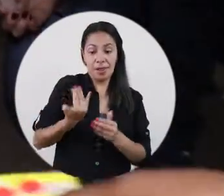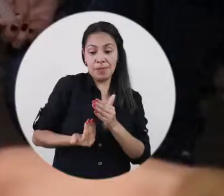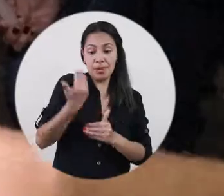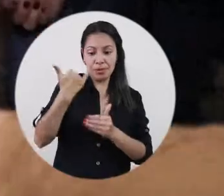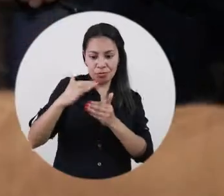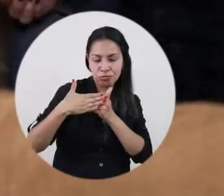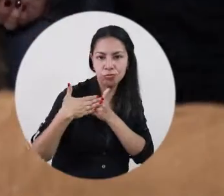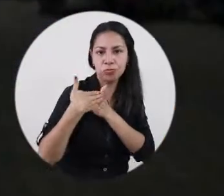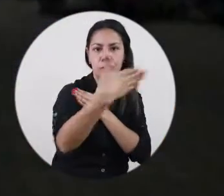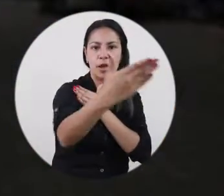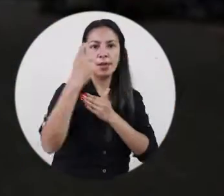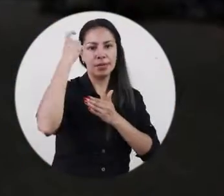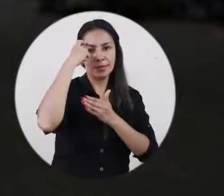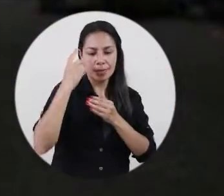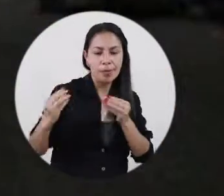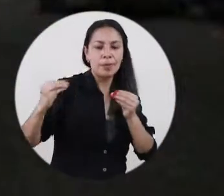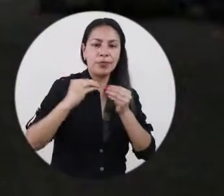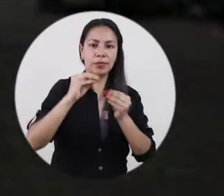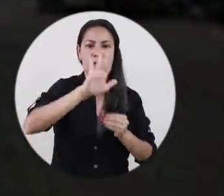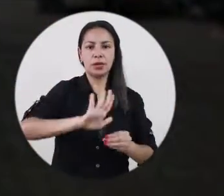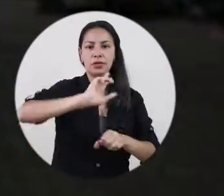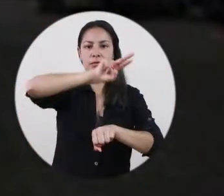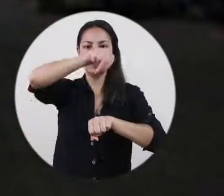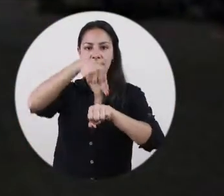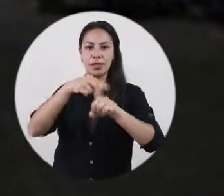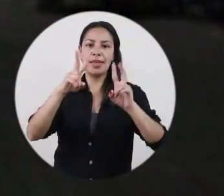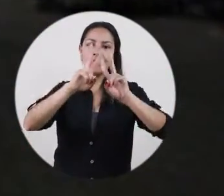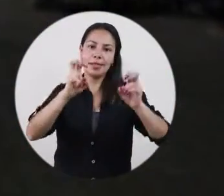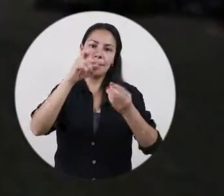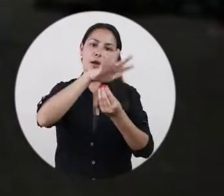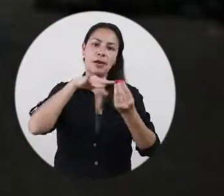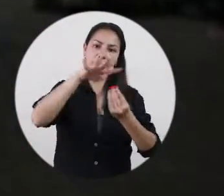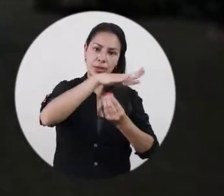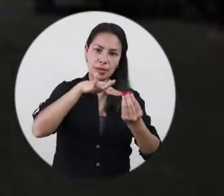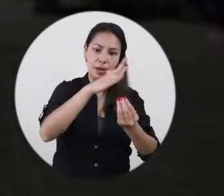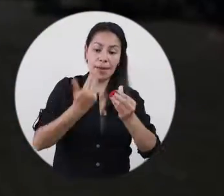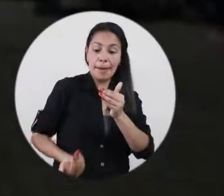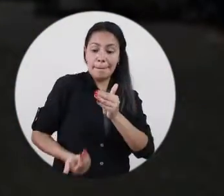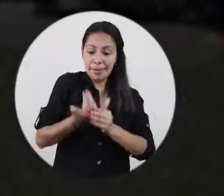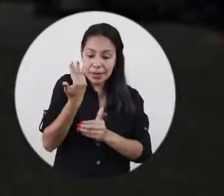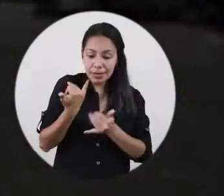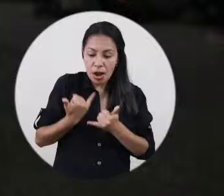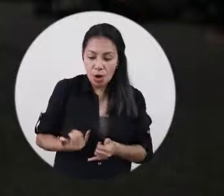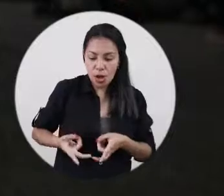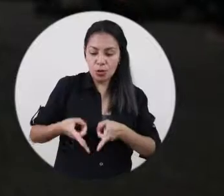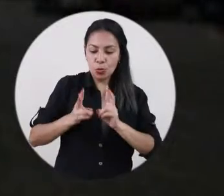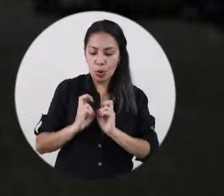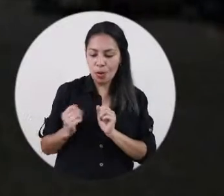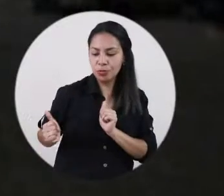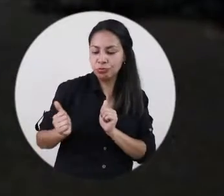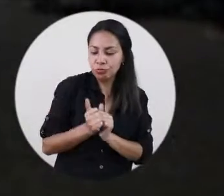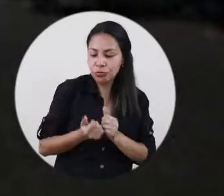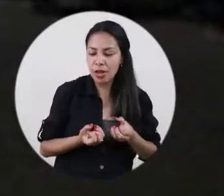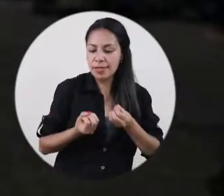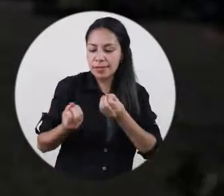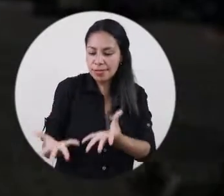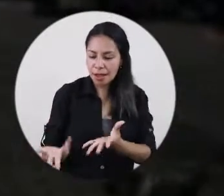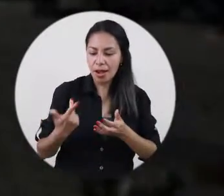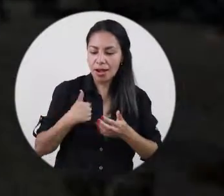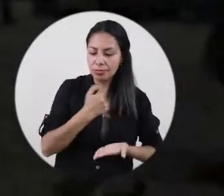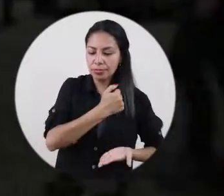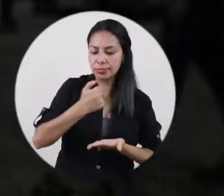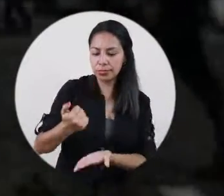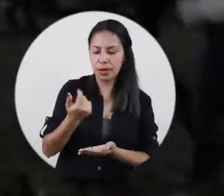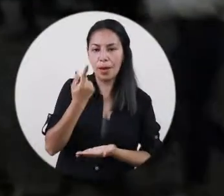se piense más desde el departamento de nariño en el tema mientras hemos dejado sembradas las bases hemos acompañado hemos aportado hemos